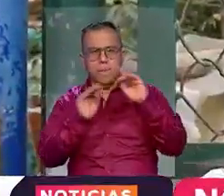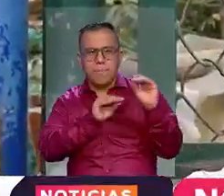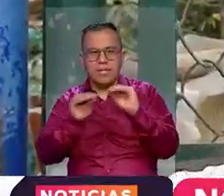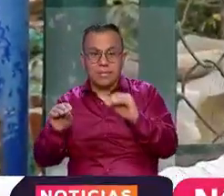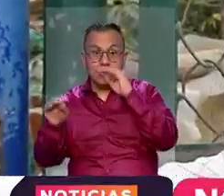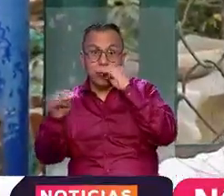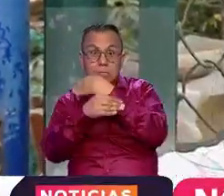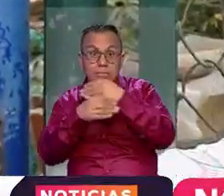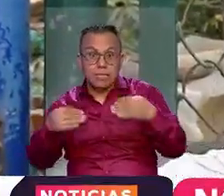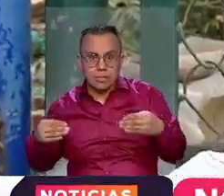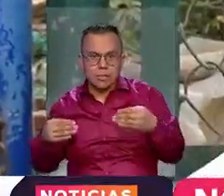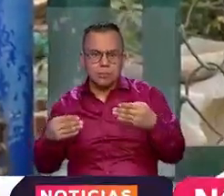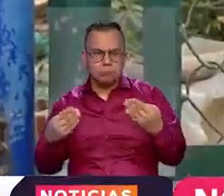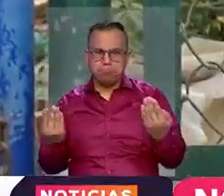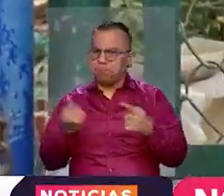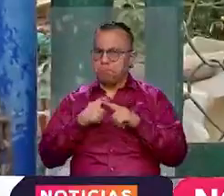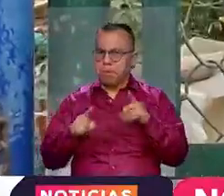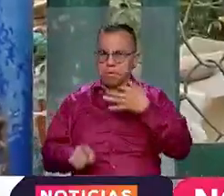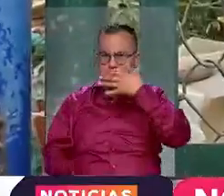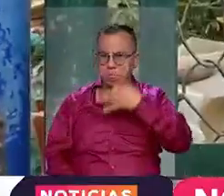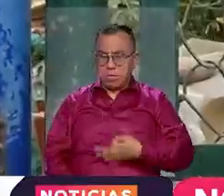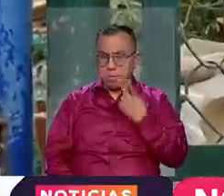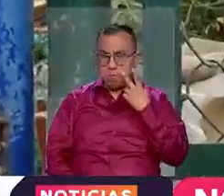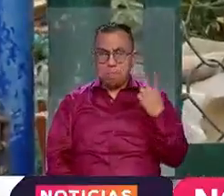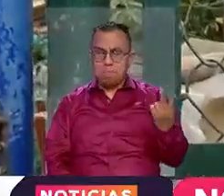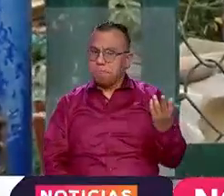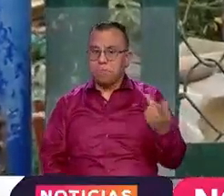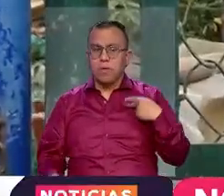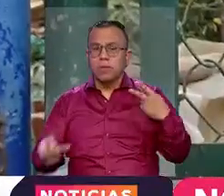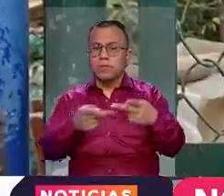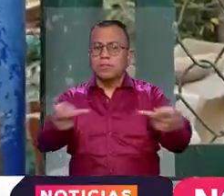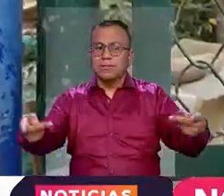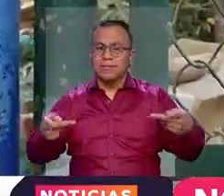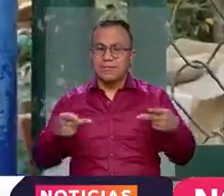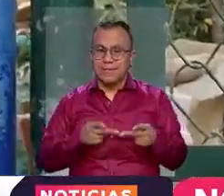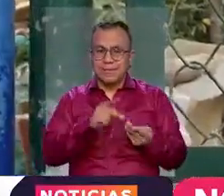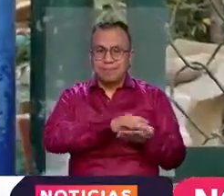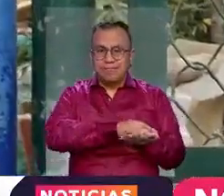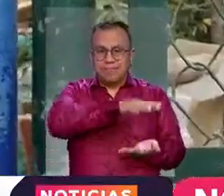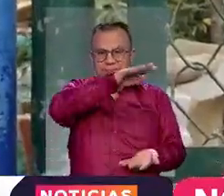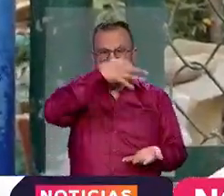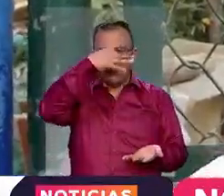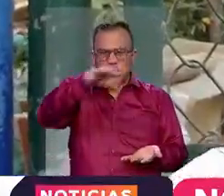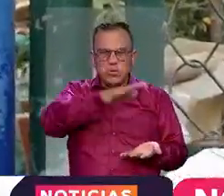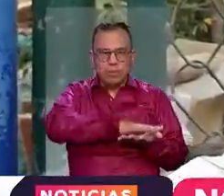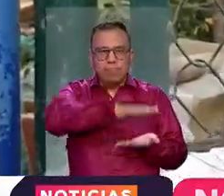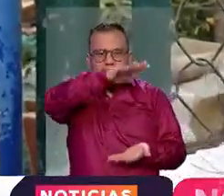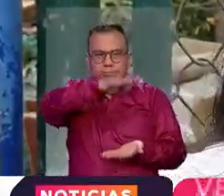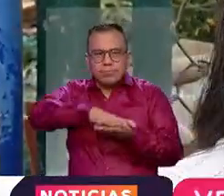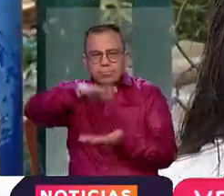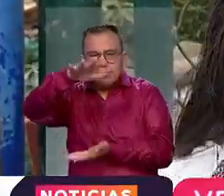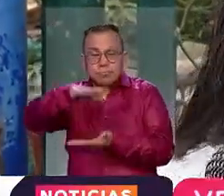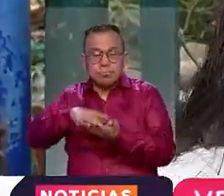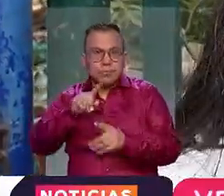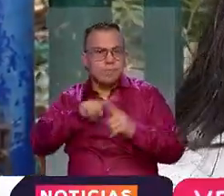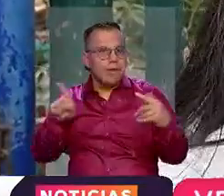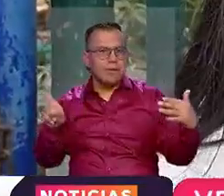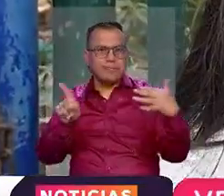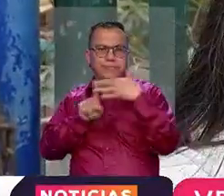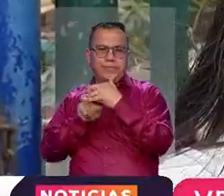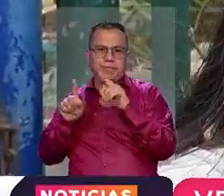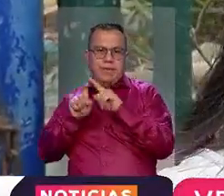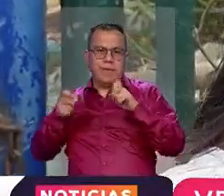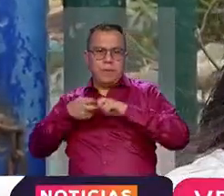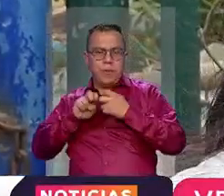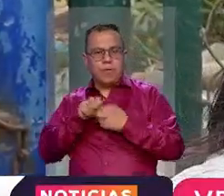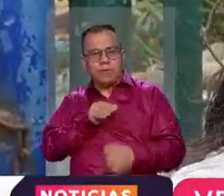los niños, pero realmente si usted mira es un espacio que está en acumulación de mugre y nos está presentando